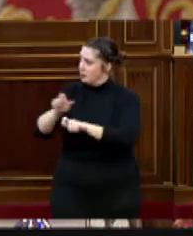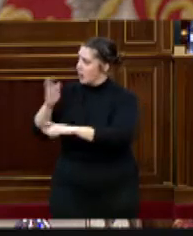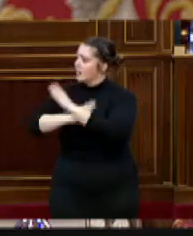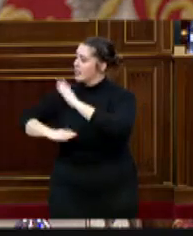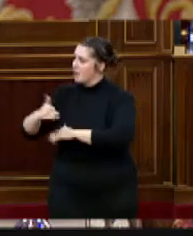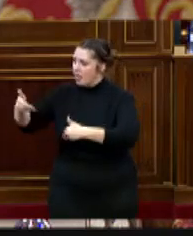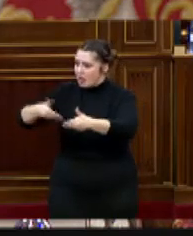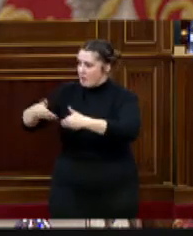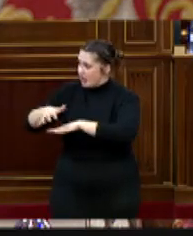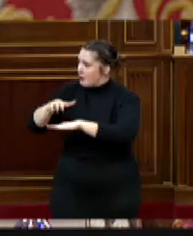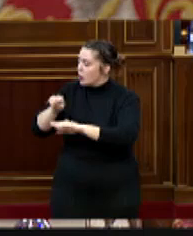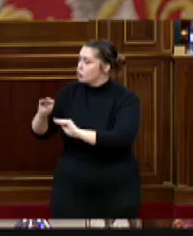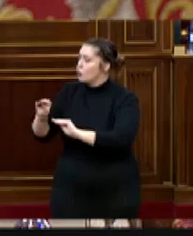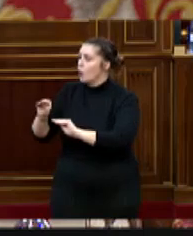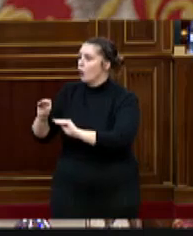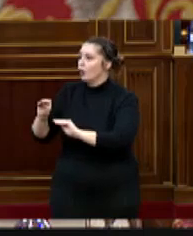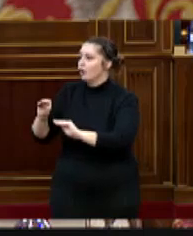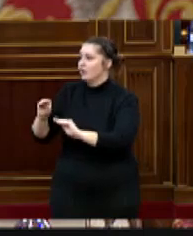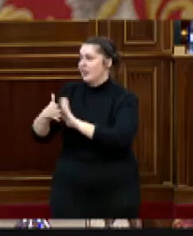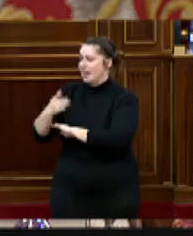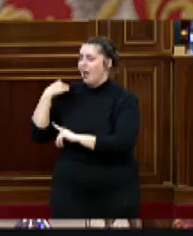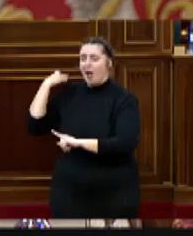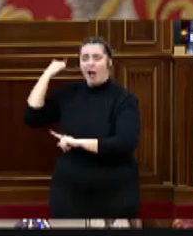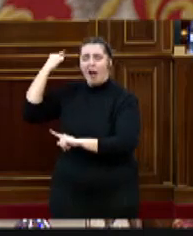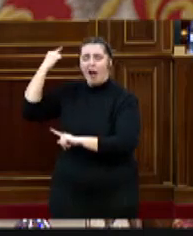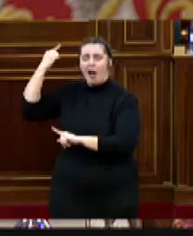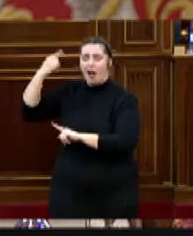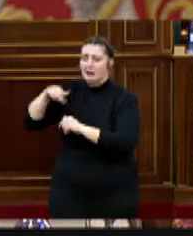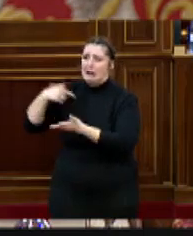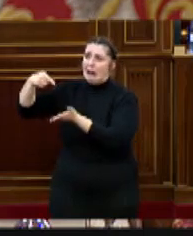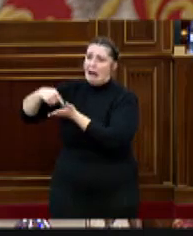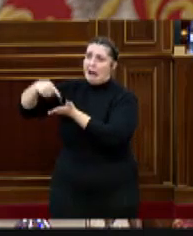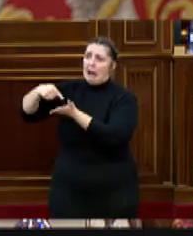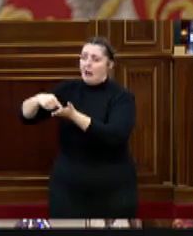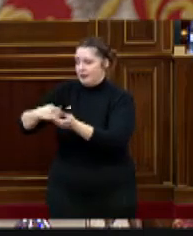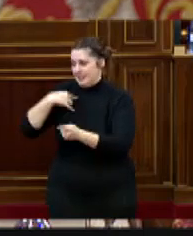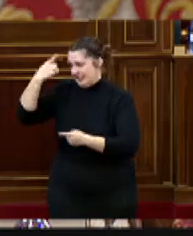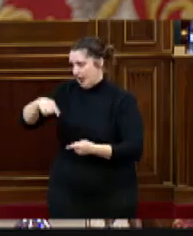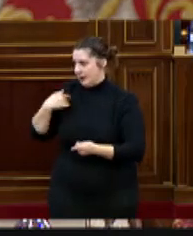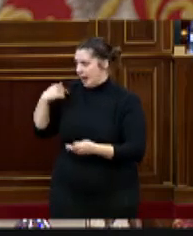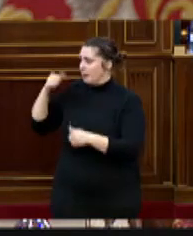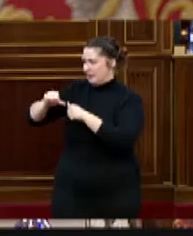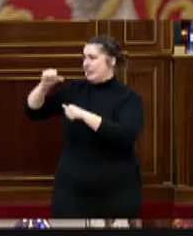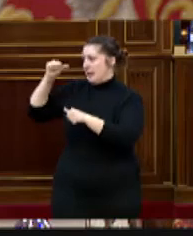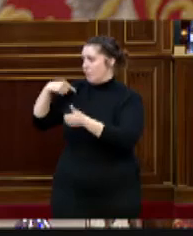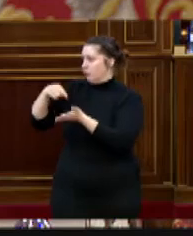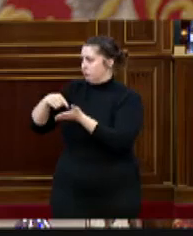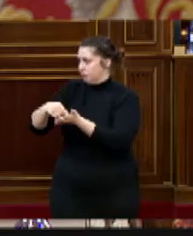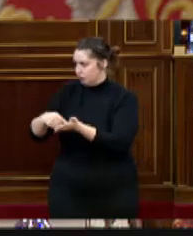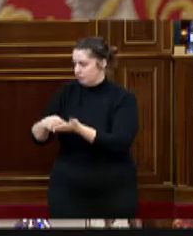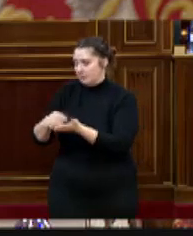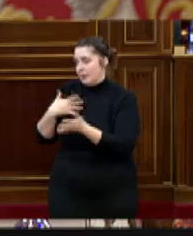con discapacidad vienen de lejos demasiado lejos y lo sabemos escribió